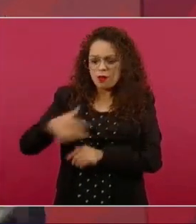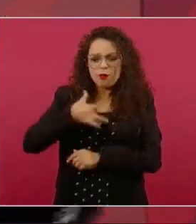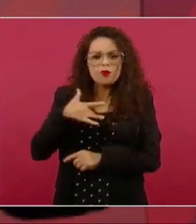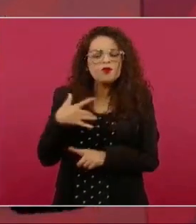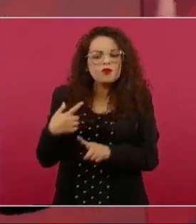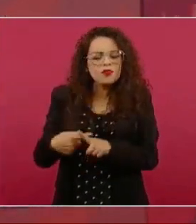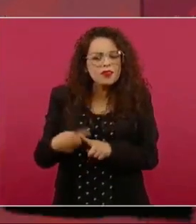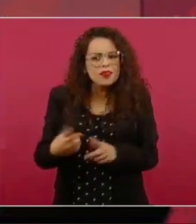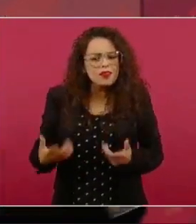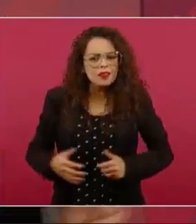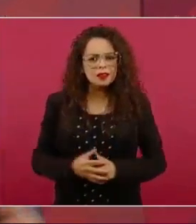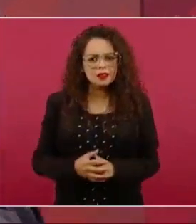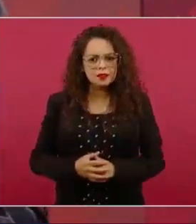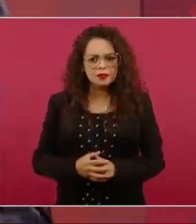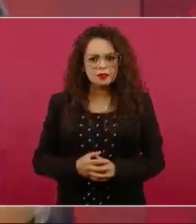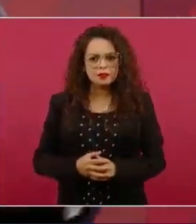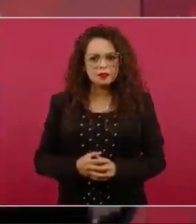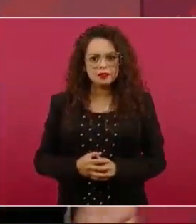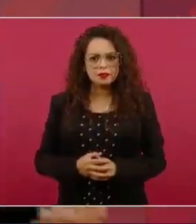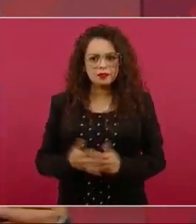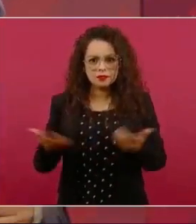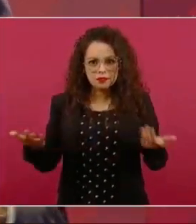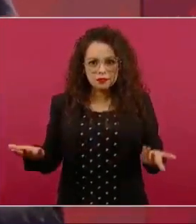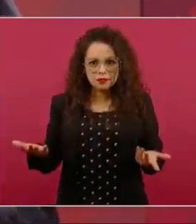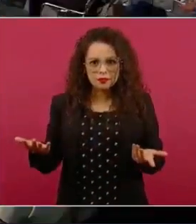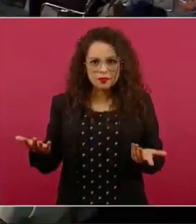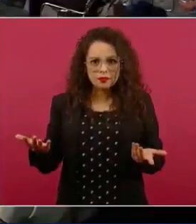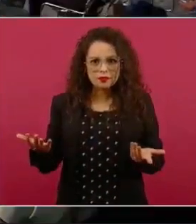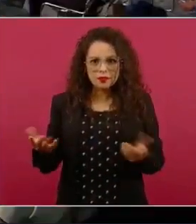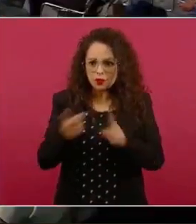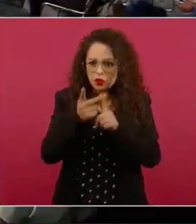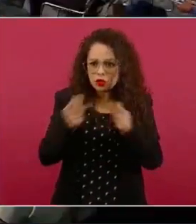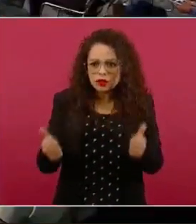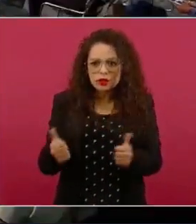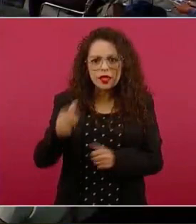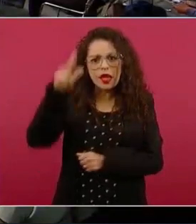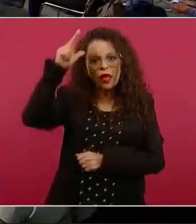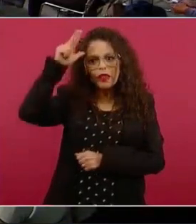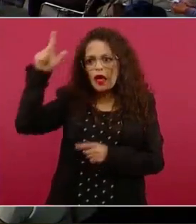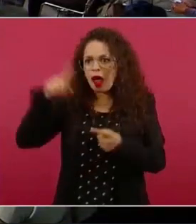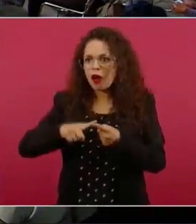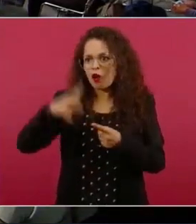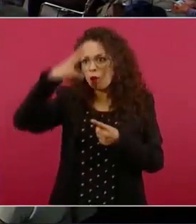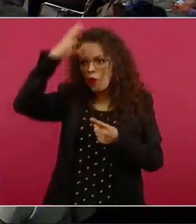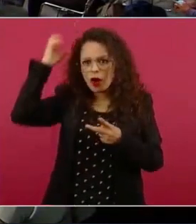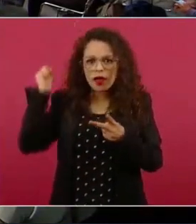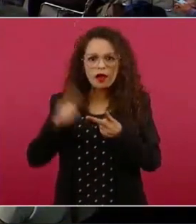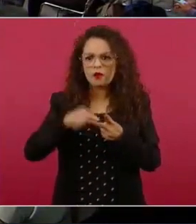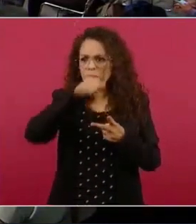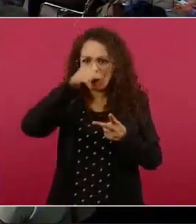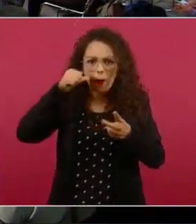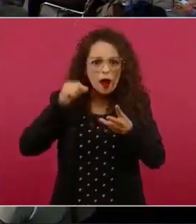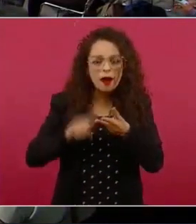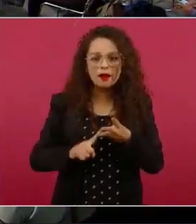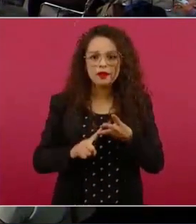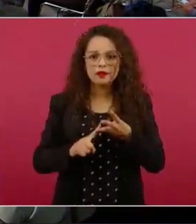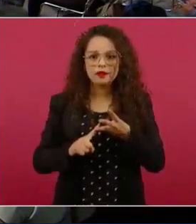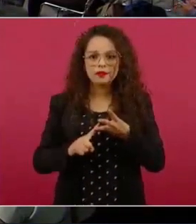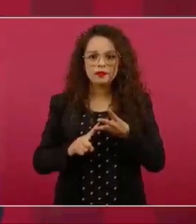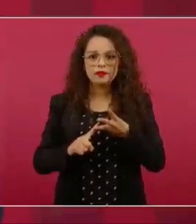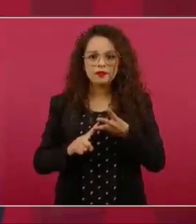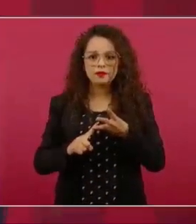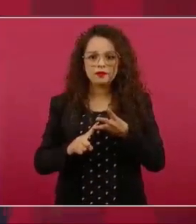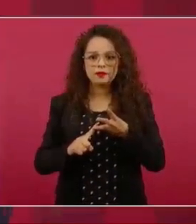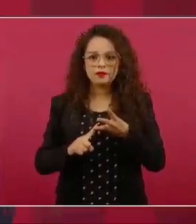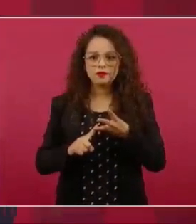¿En dónde queda Hidalgo? ¿En dónde queda Morelos? ¿En dónde queda Juárez? ¿En dónde queda Villa? ¿En